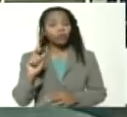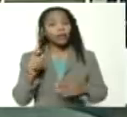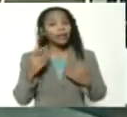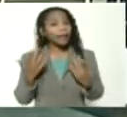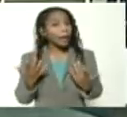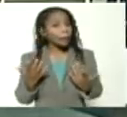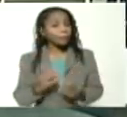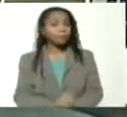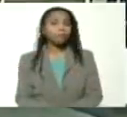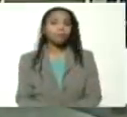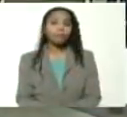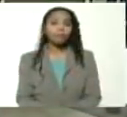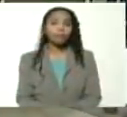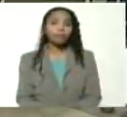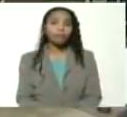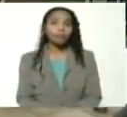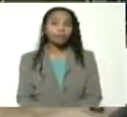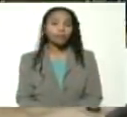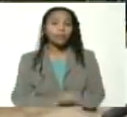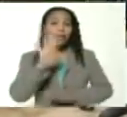que